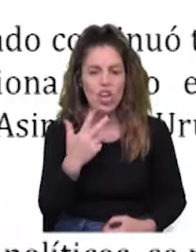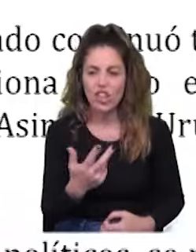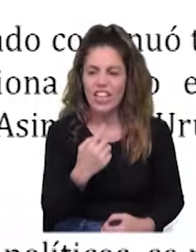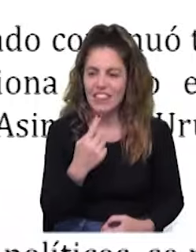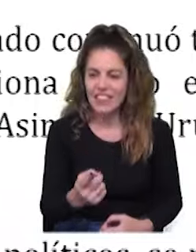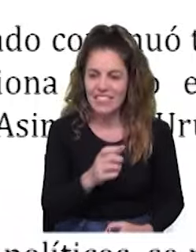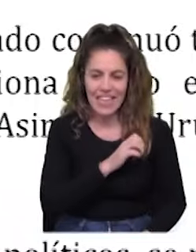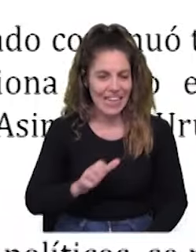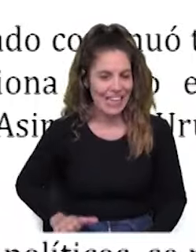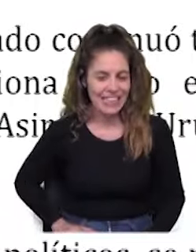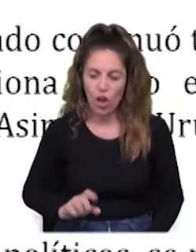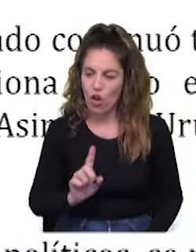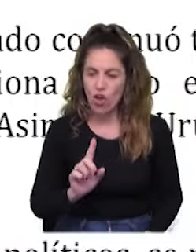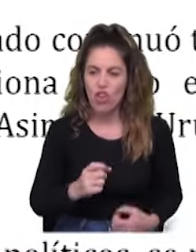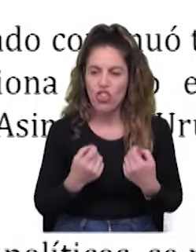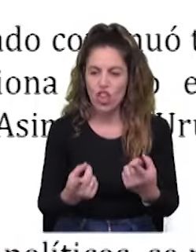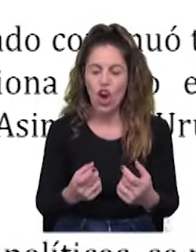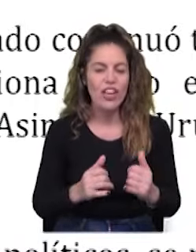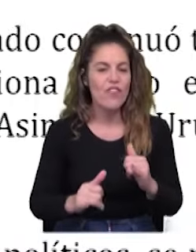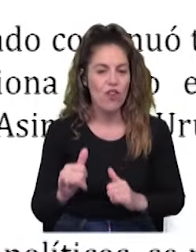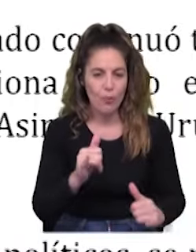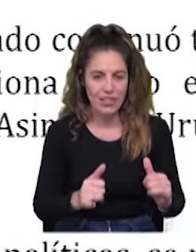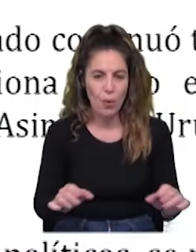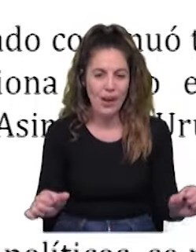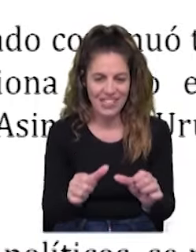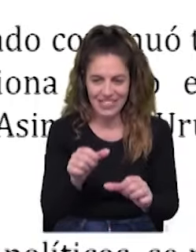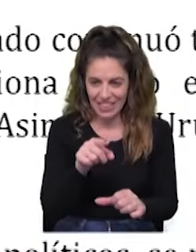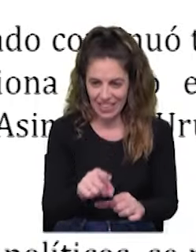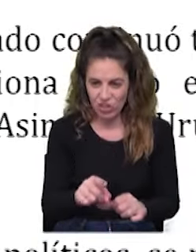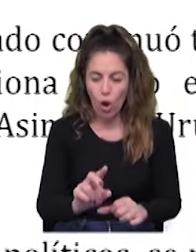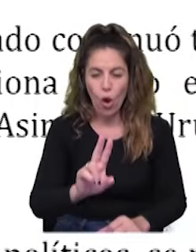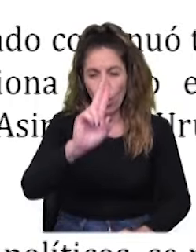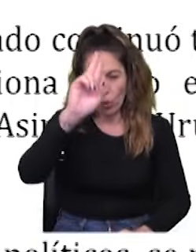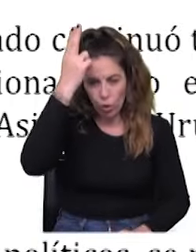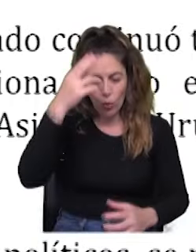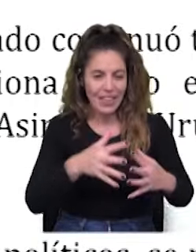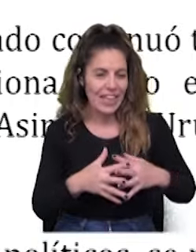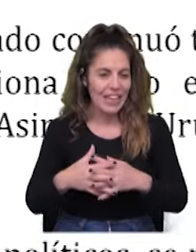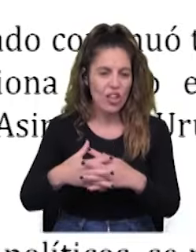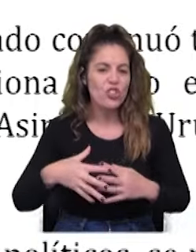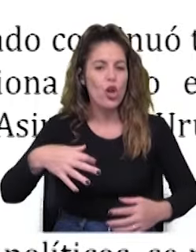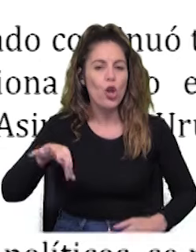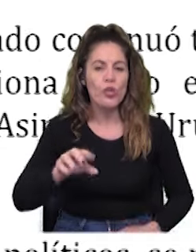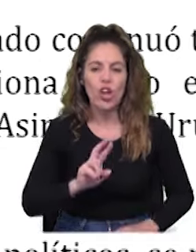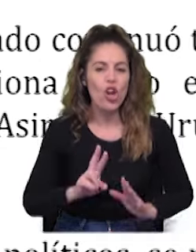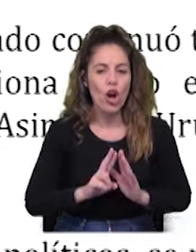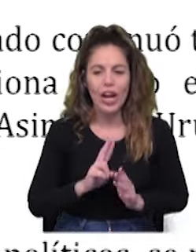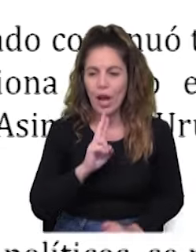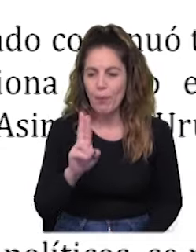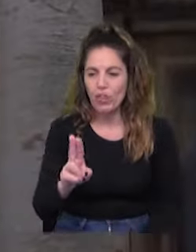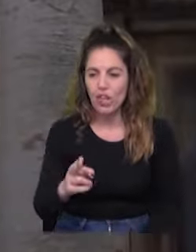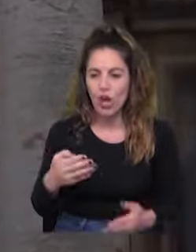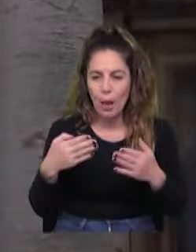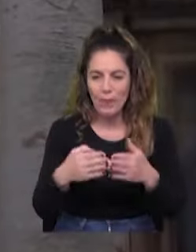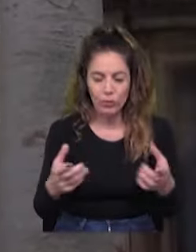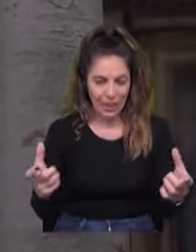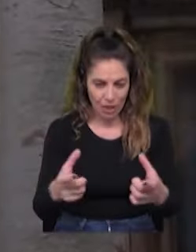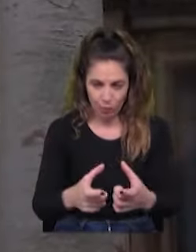el estado no aportó información para la elaboración de este capítulo siendo Uruguay y Estados Unidos los únicos que no respondieron las consultas de